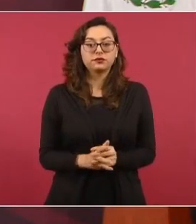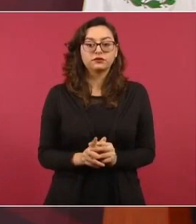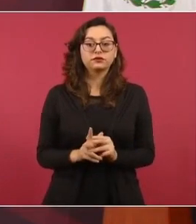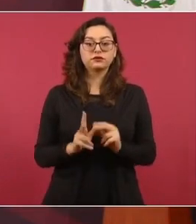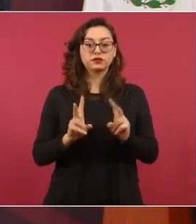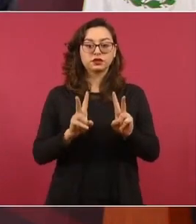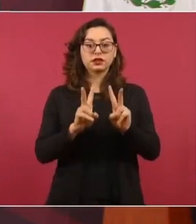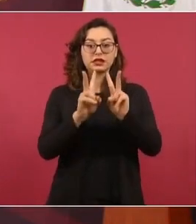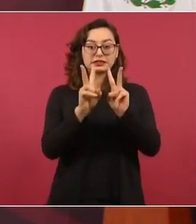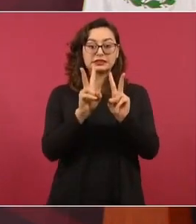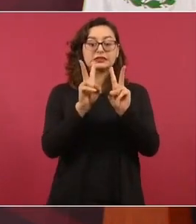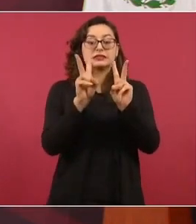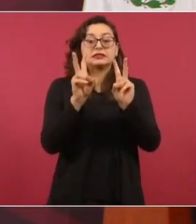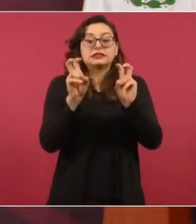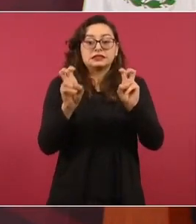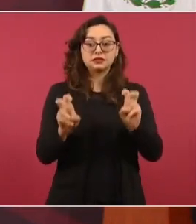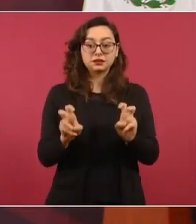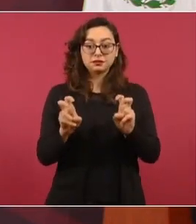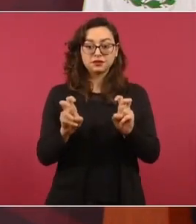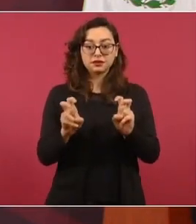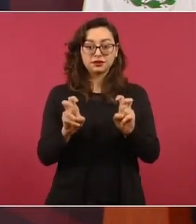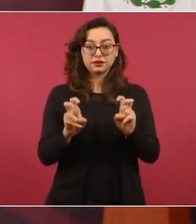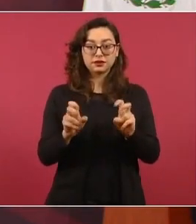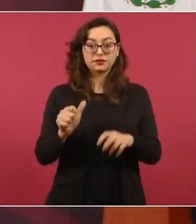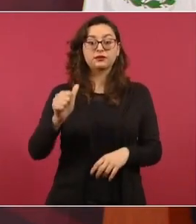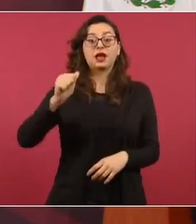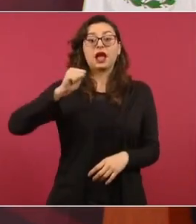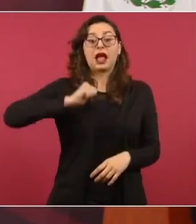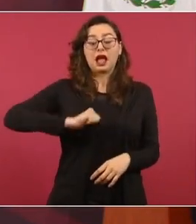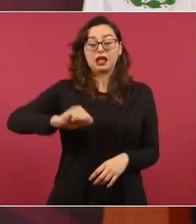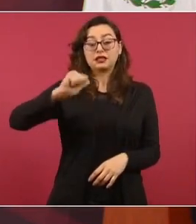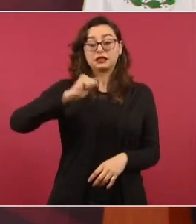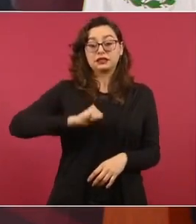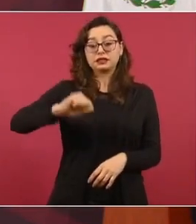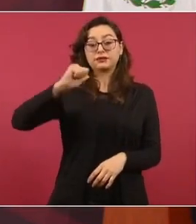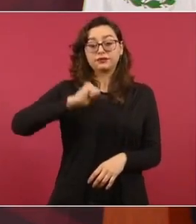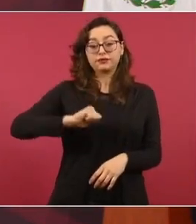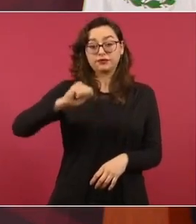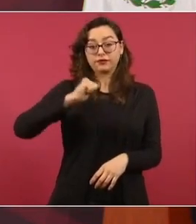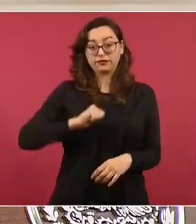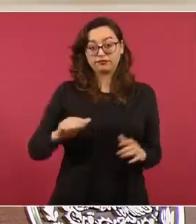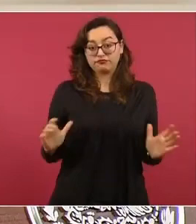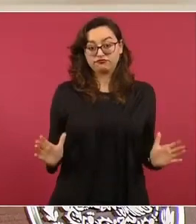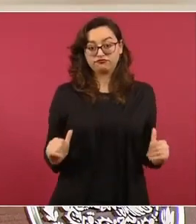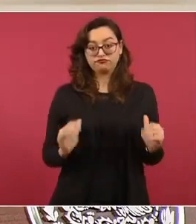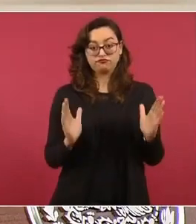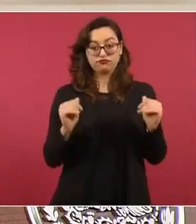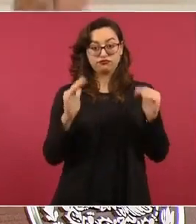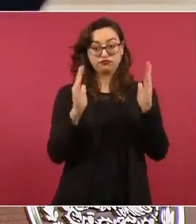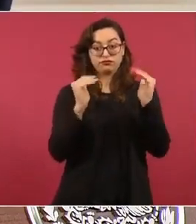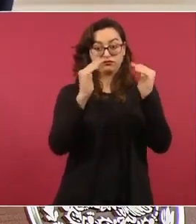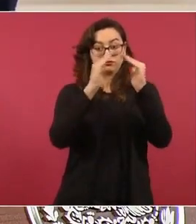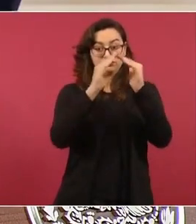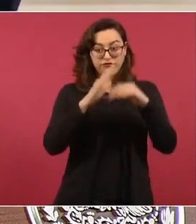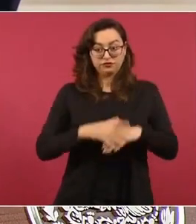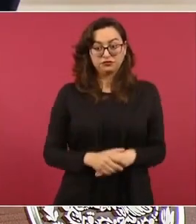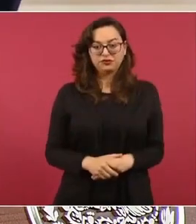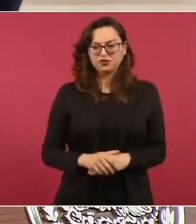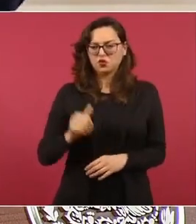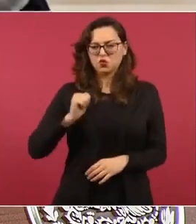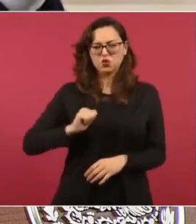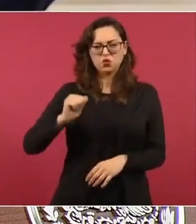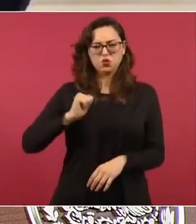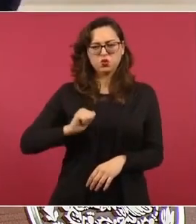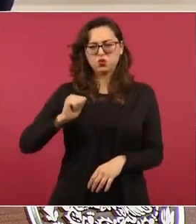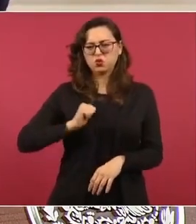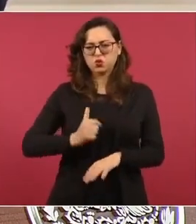que cubrieron con las nuevas, entre comillas, pirámides